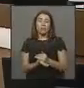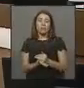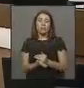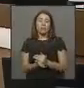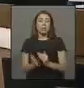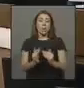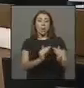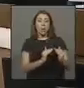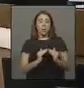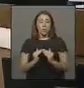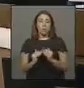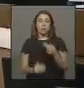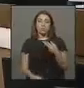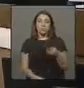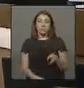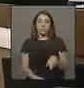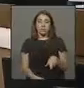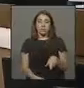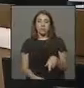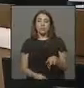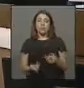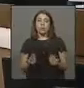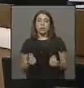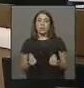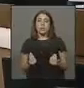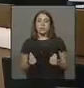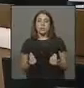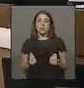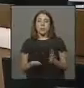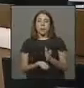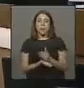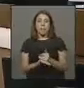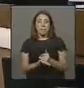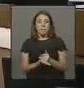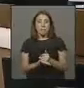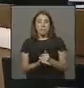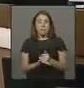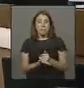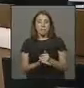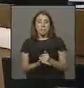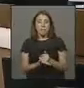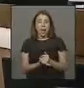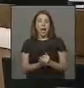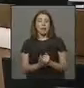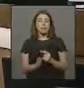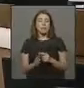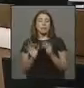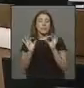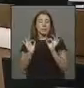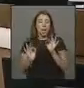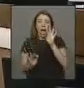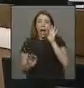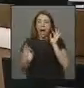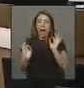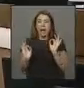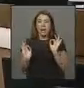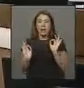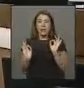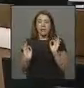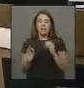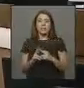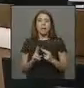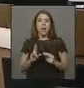quiero hacer un énfasis porque necesitamos que nuestros planes reguladores estén al día y que por supuesto también